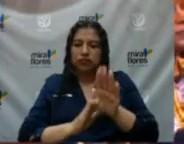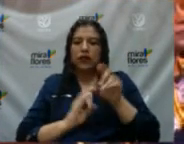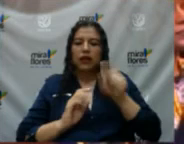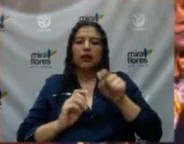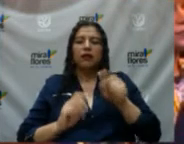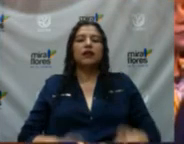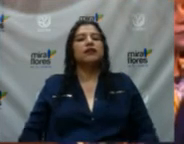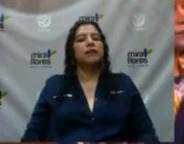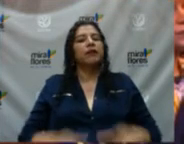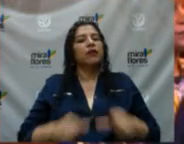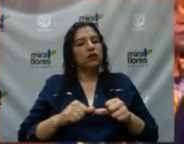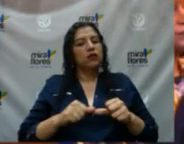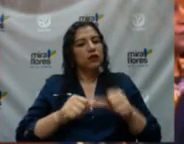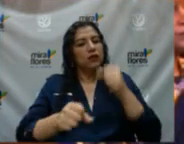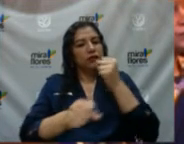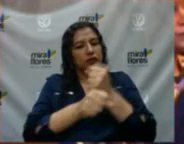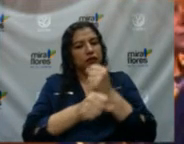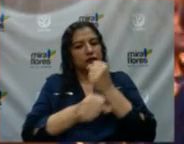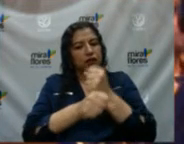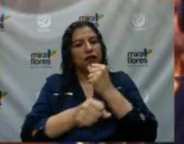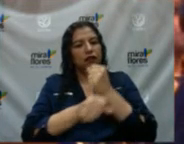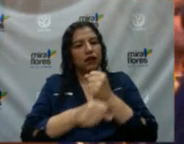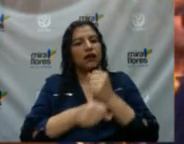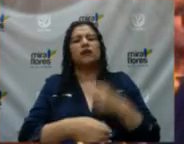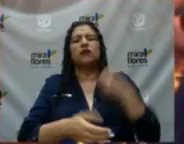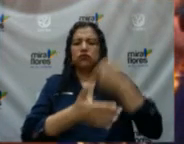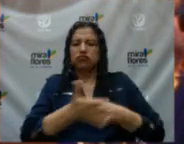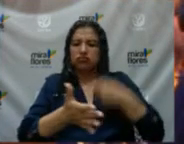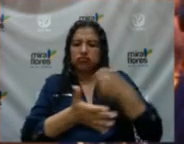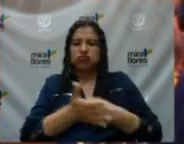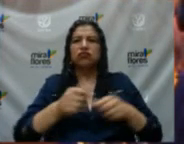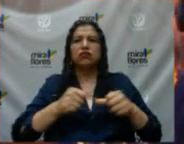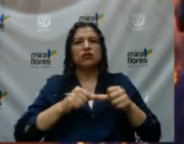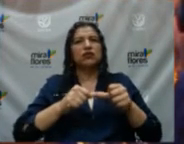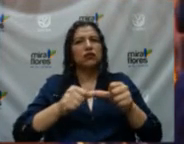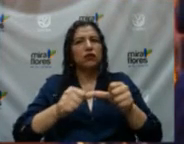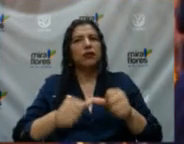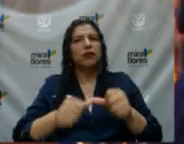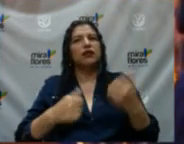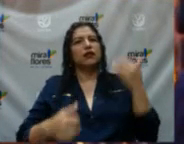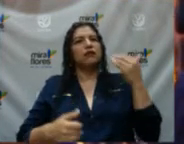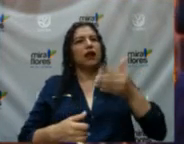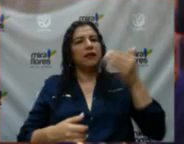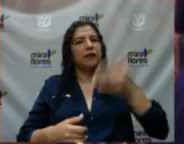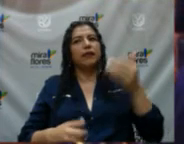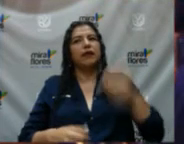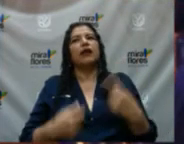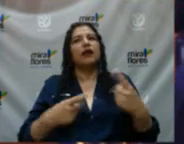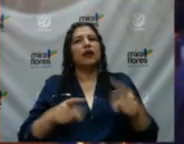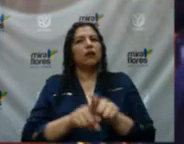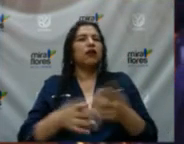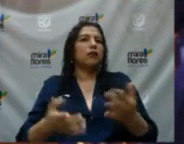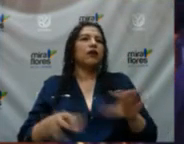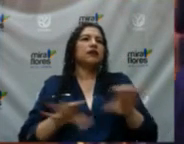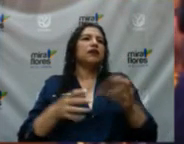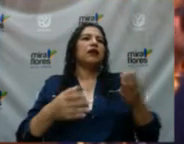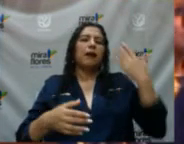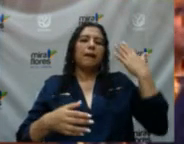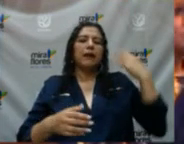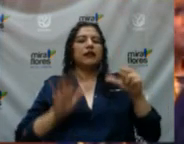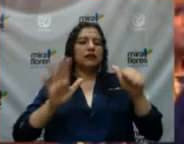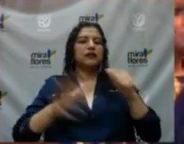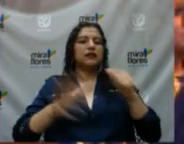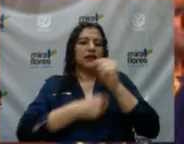premisa, seguiremos trabajando de manera ardua y permanente, como lo hemos venido haciendo desde hace más de